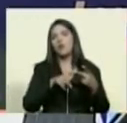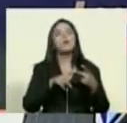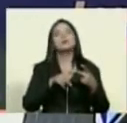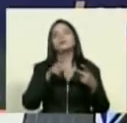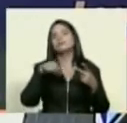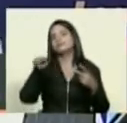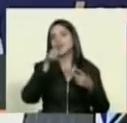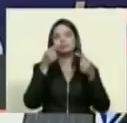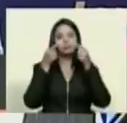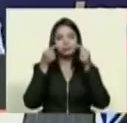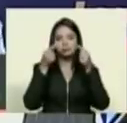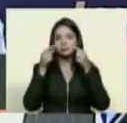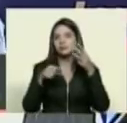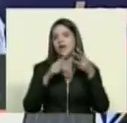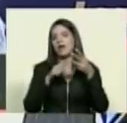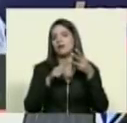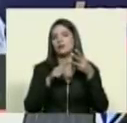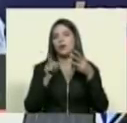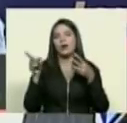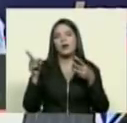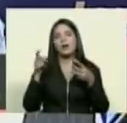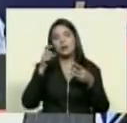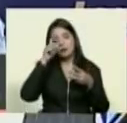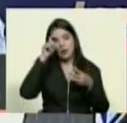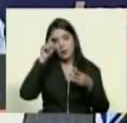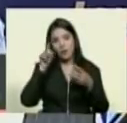Manuel Santos, Mariano Rajoy.